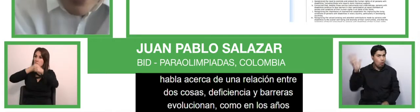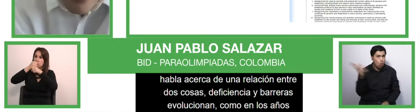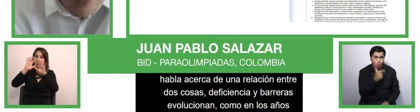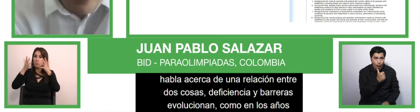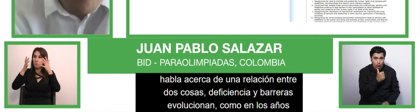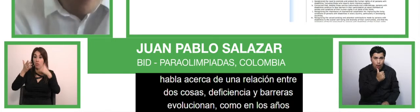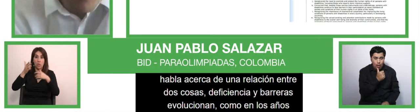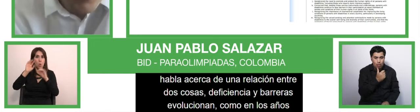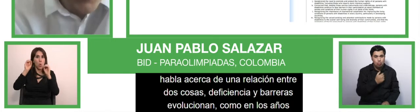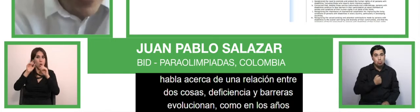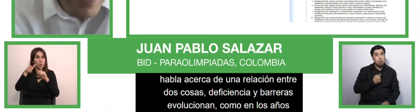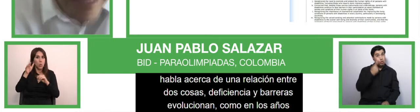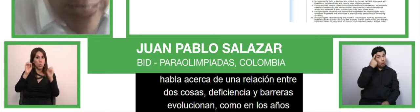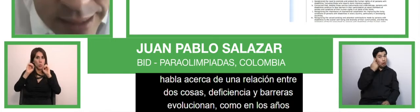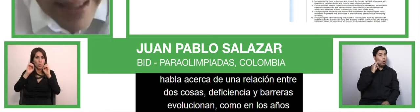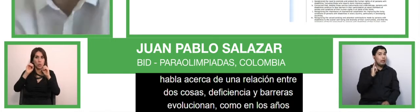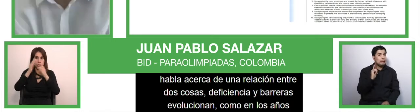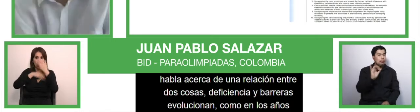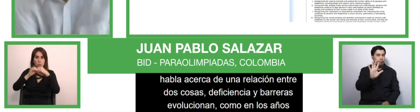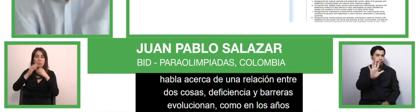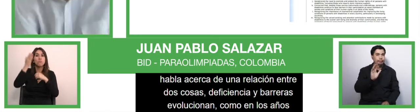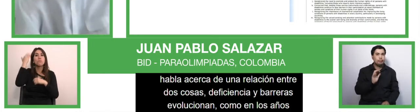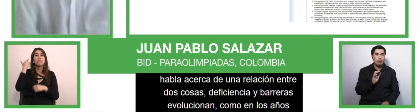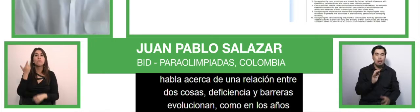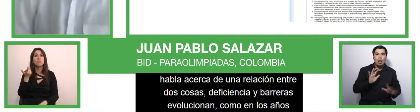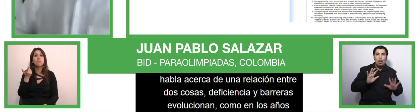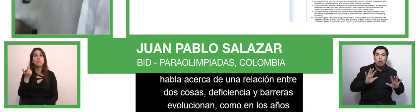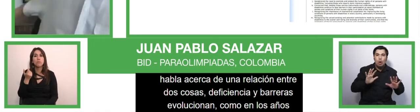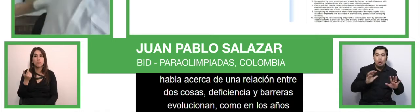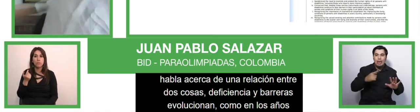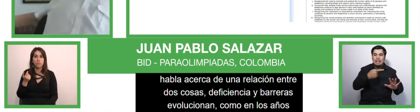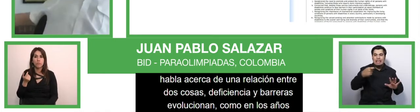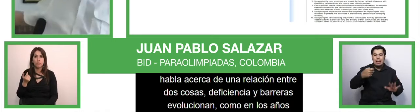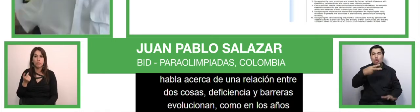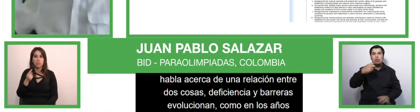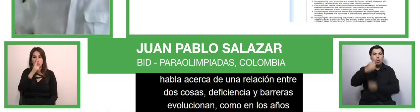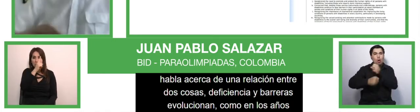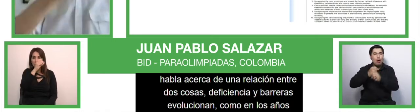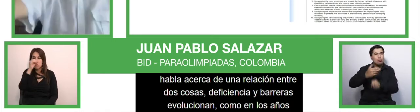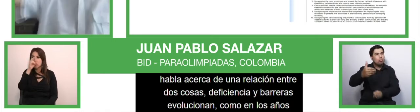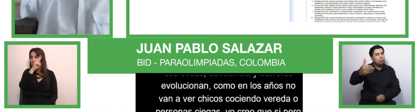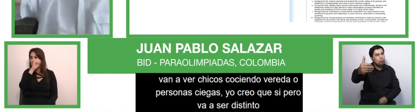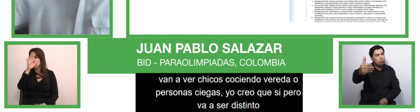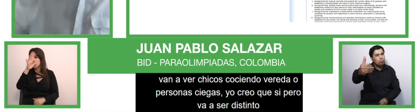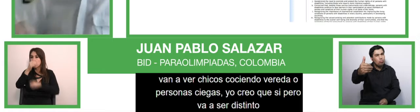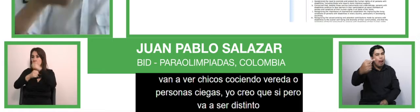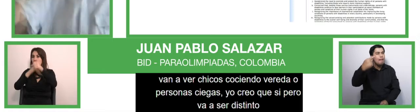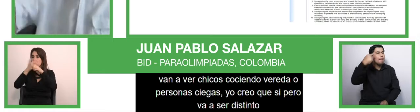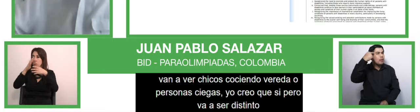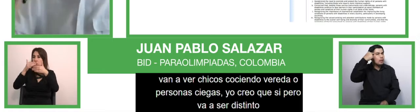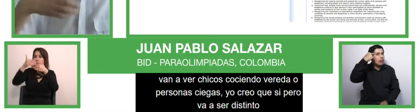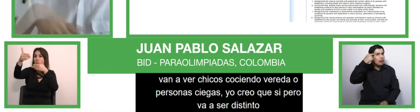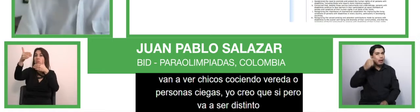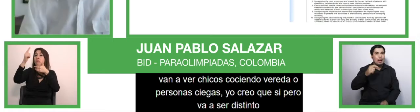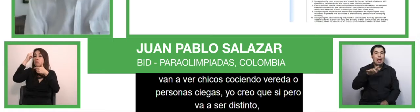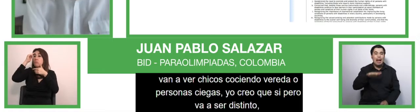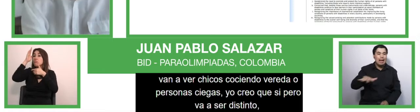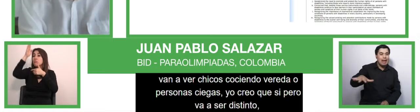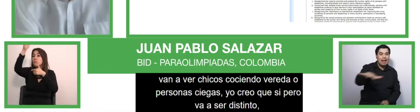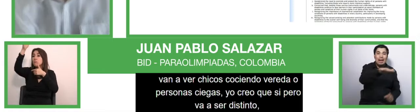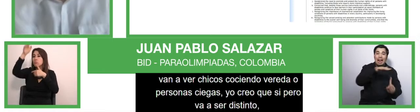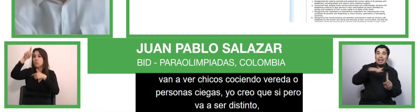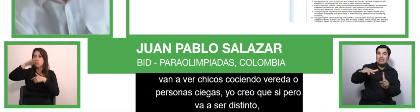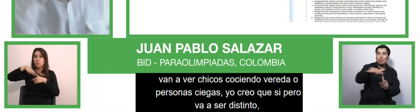sí, lo que va a evolucionar y va a ser distinto en 100 o 200 años son los entornos, ¿sí? Porque es diferente